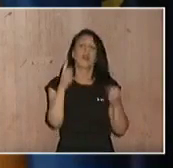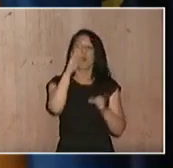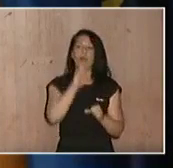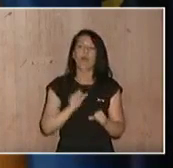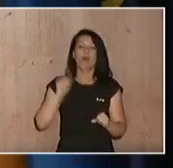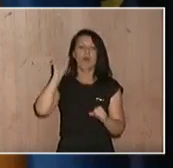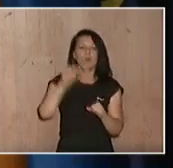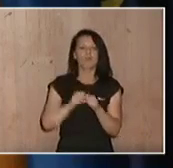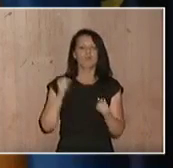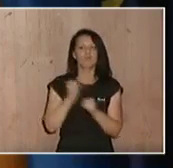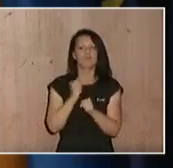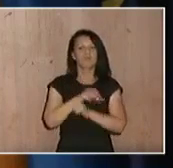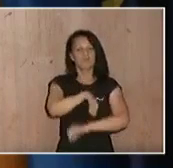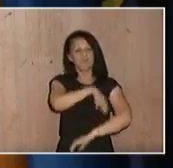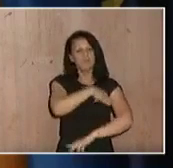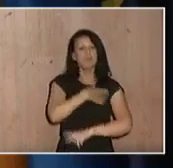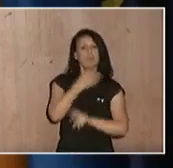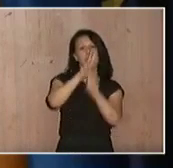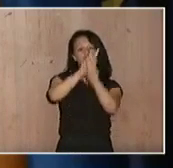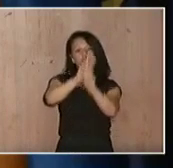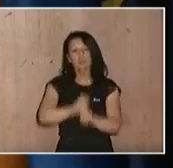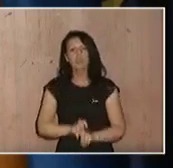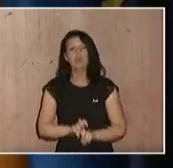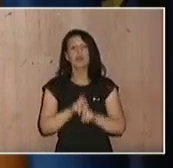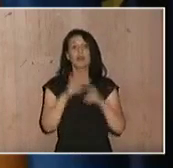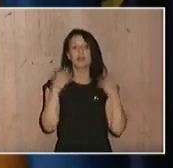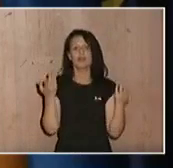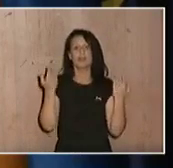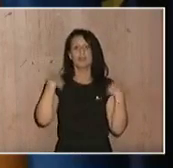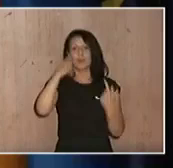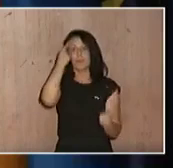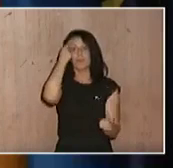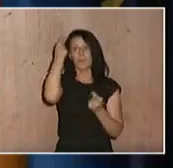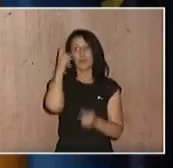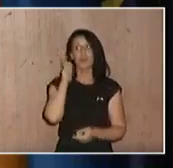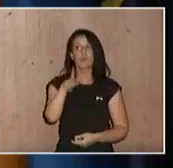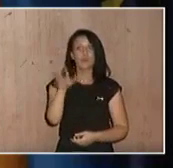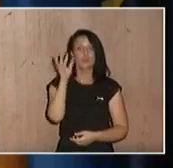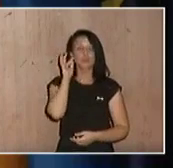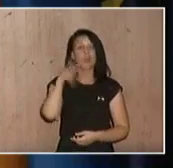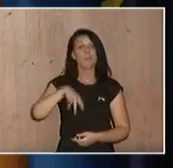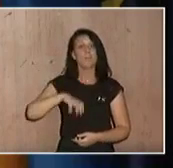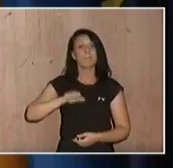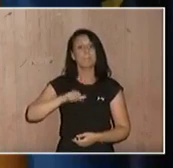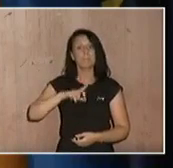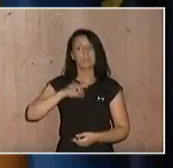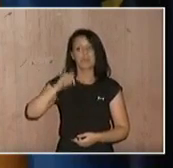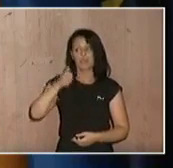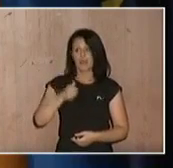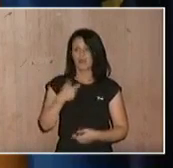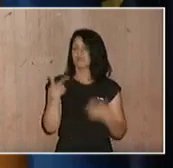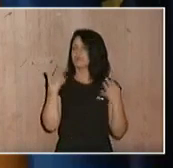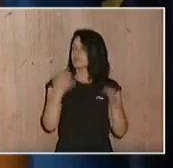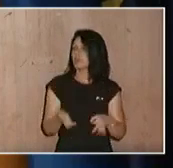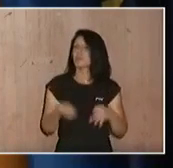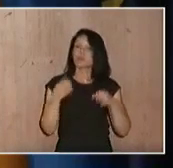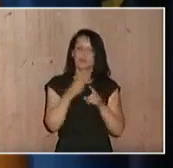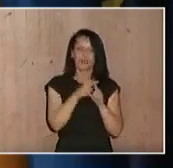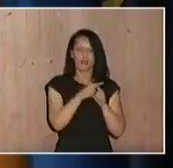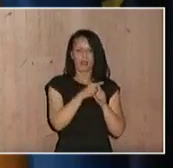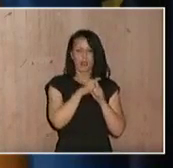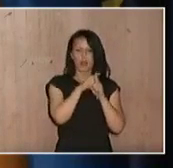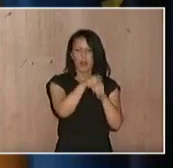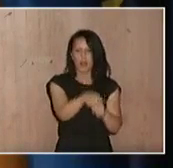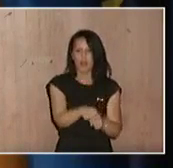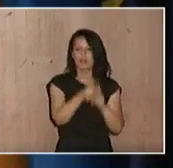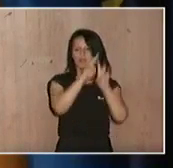trayectoria académica e investigadora que, como nos ha resaltado la profesora Bebiá, ha estado al servicio de una línea de